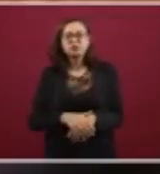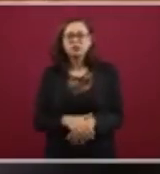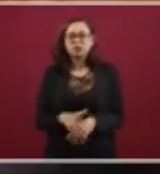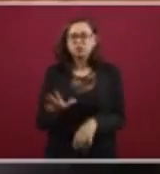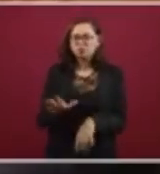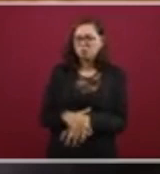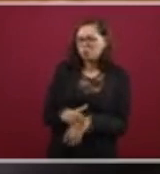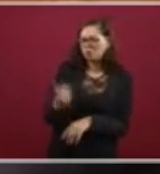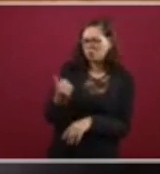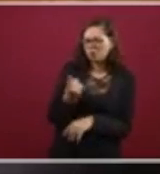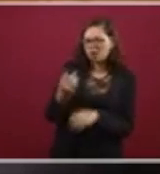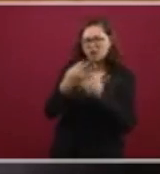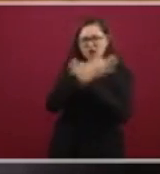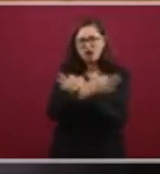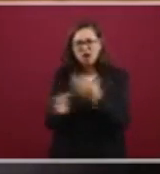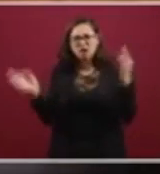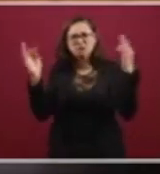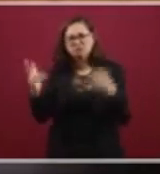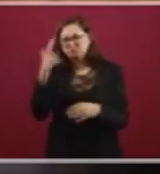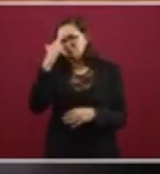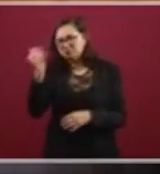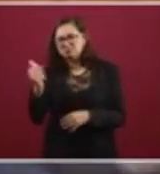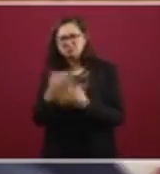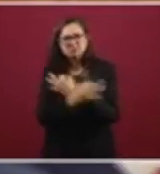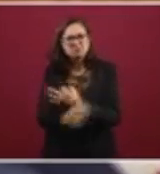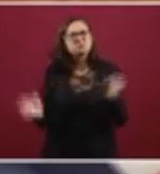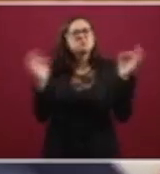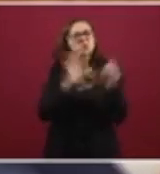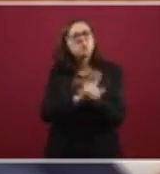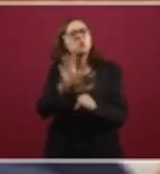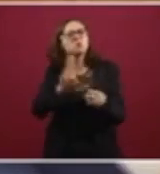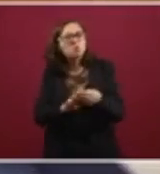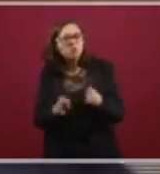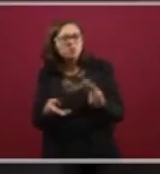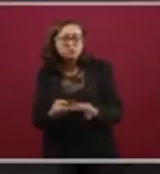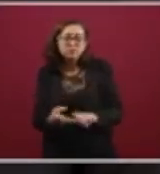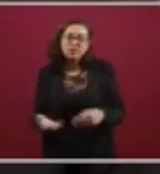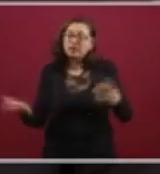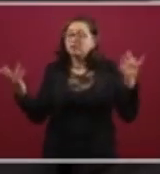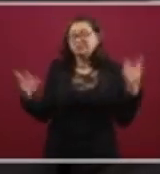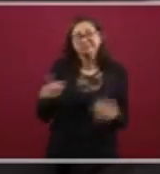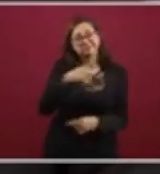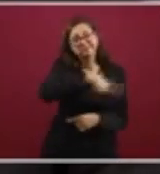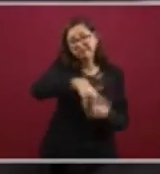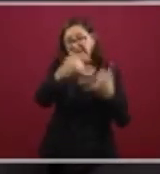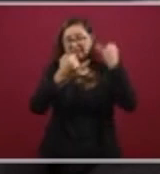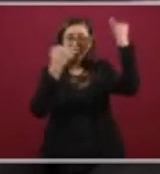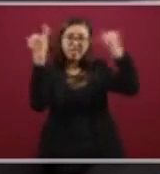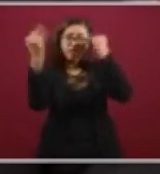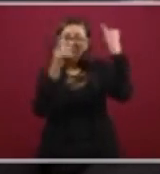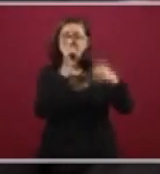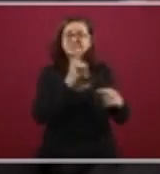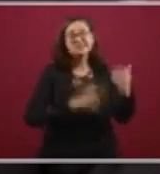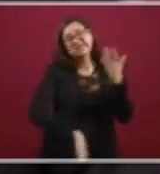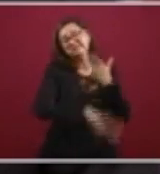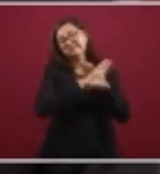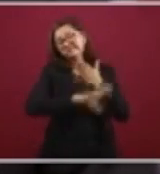cuál sería la razón entonces por la que habrán denunciado esto? Porque pues son nuestros adversarios. O sea